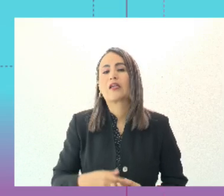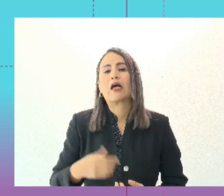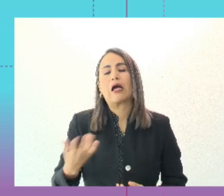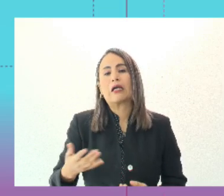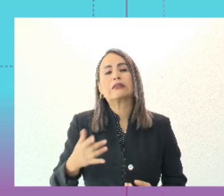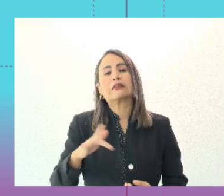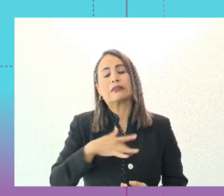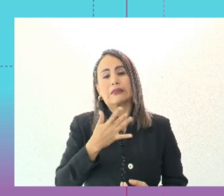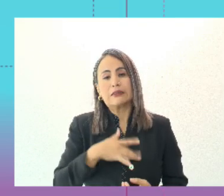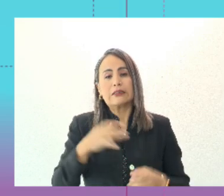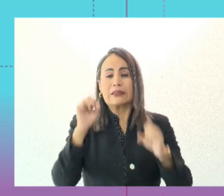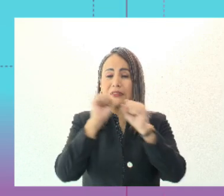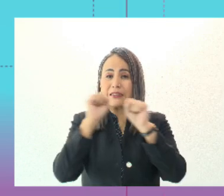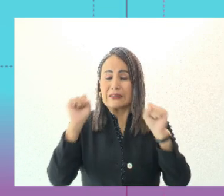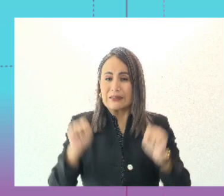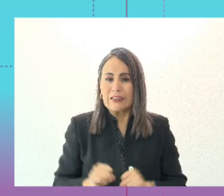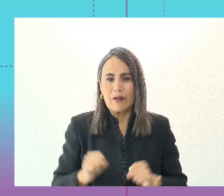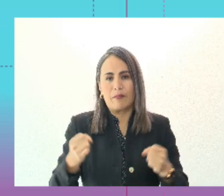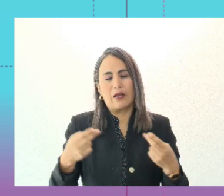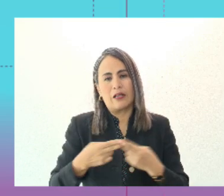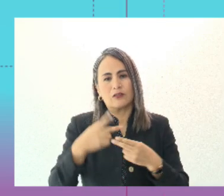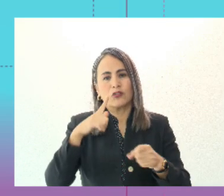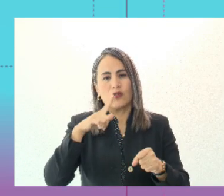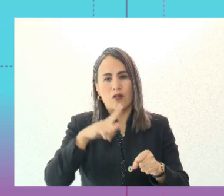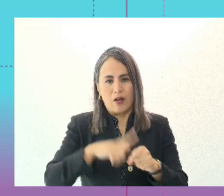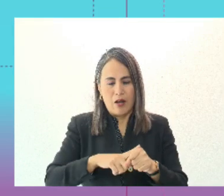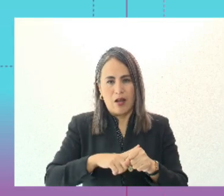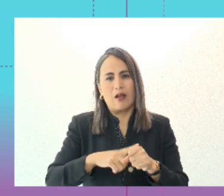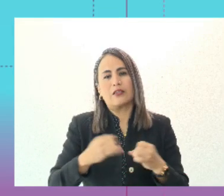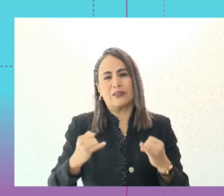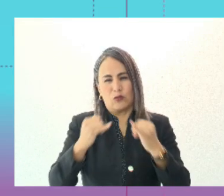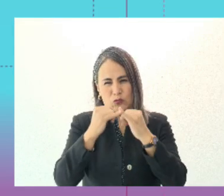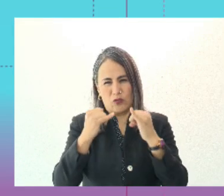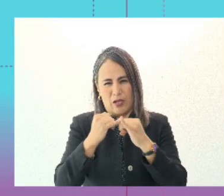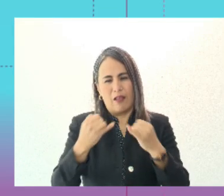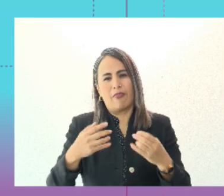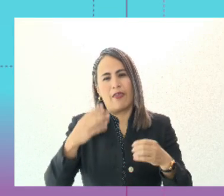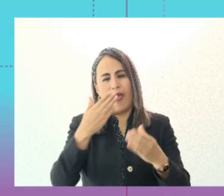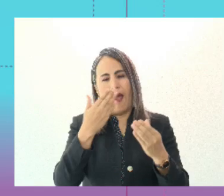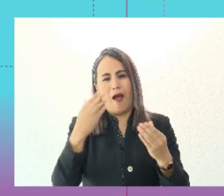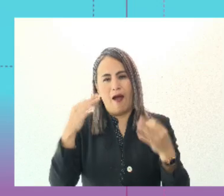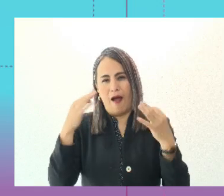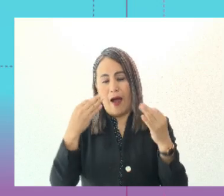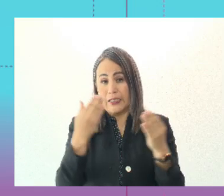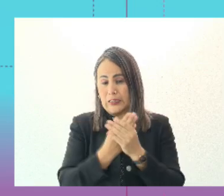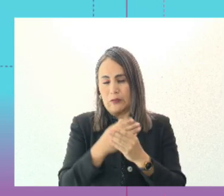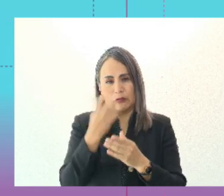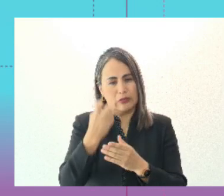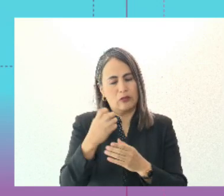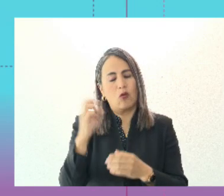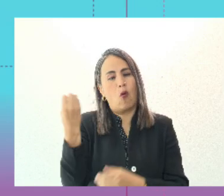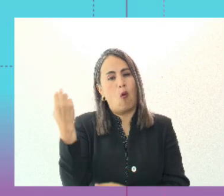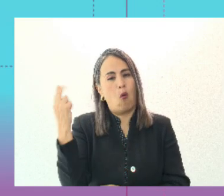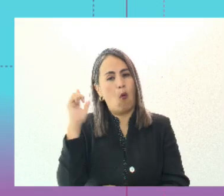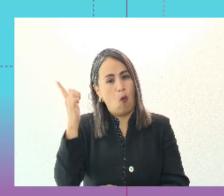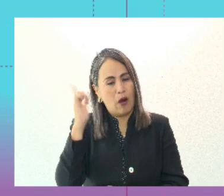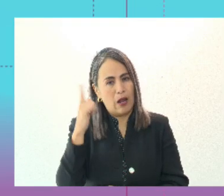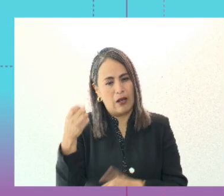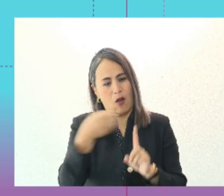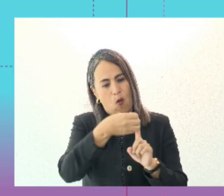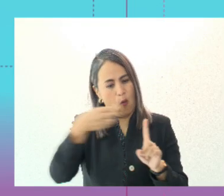de archivos sería fantástica como para integrar este… perdón, ya voy a terminar. La que sigue, por favor.